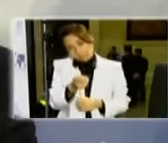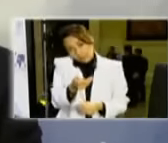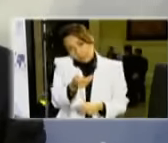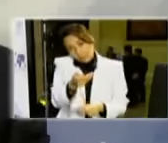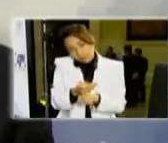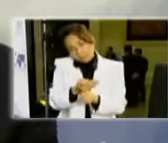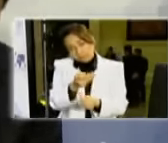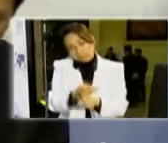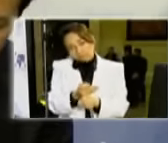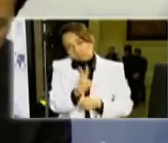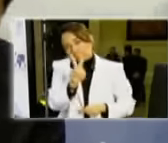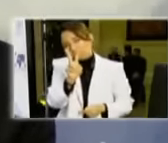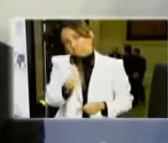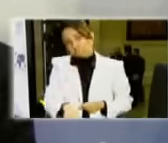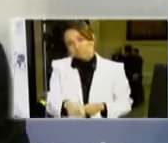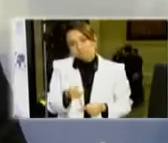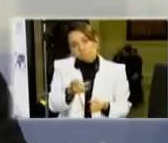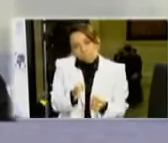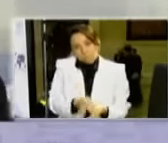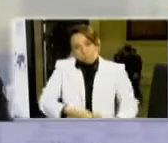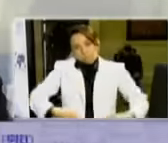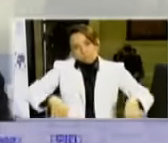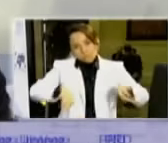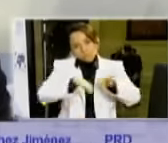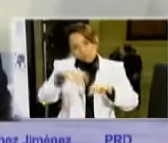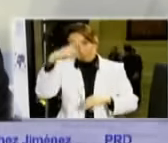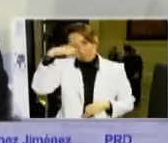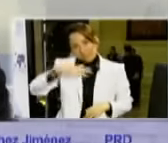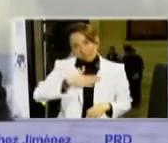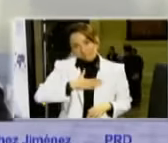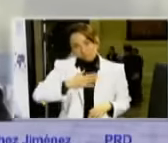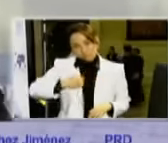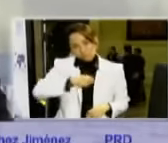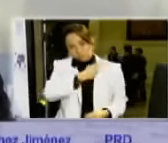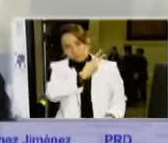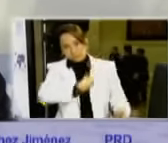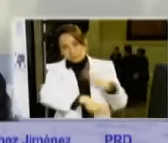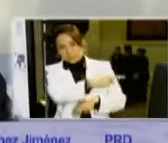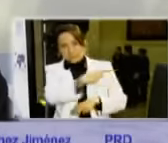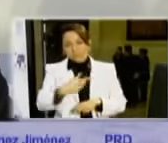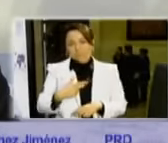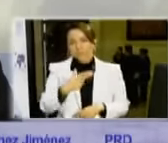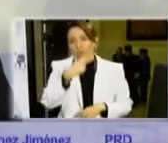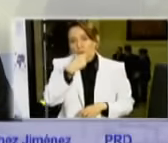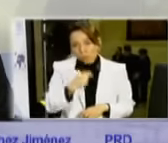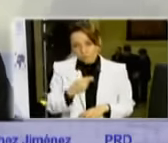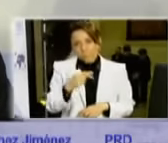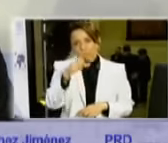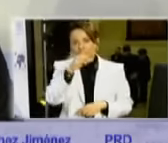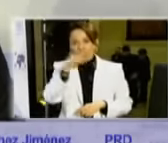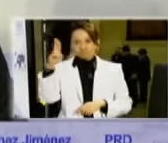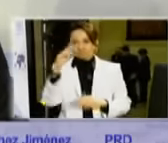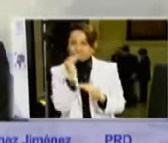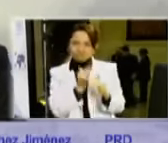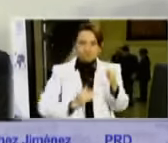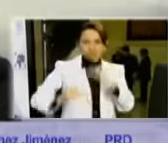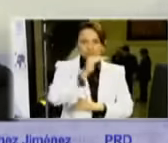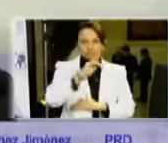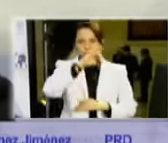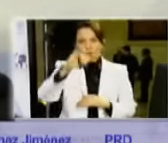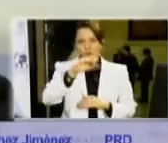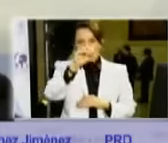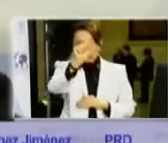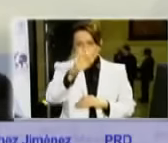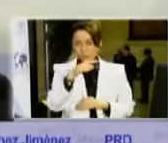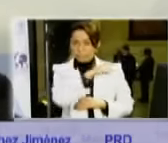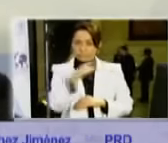nosotros, con la presencia del doctor José Miguel Insunza, secretario general de la